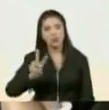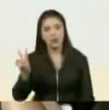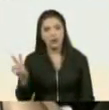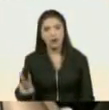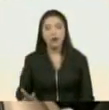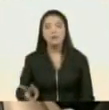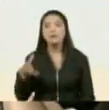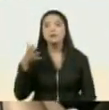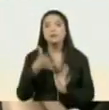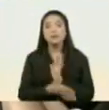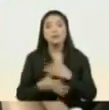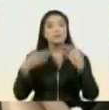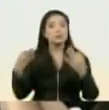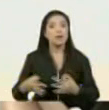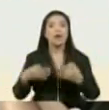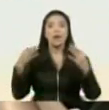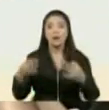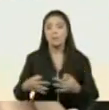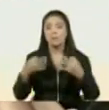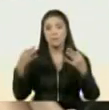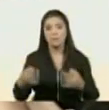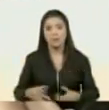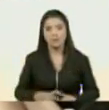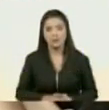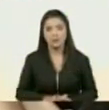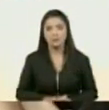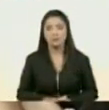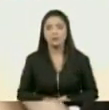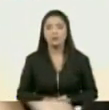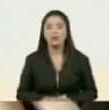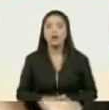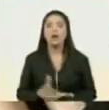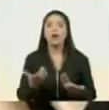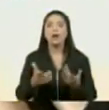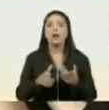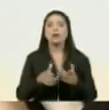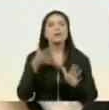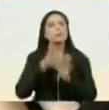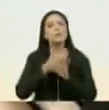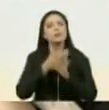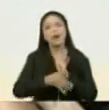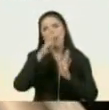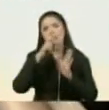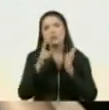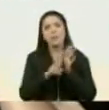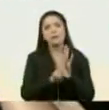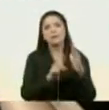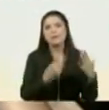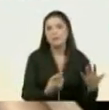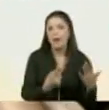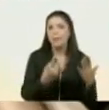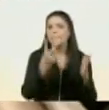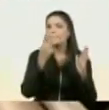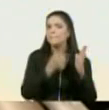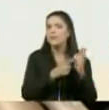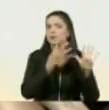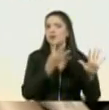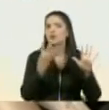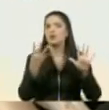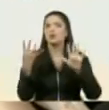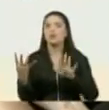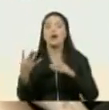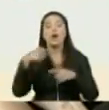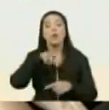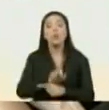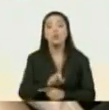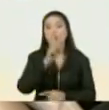que de forma permanente se consulta al pueblo. Revisa. Creo que solamente el año 2016, desde el año 1999, ha sido el